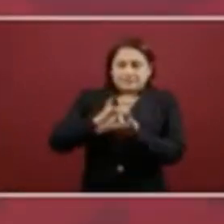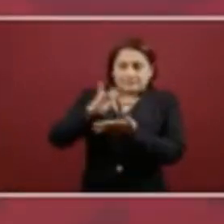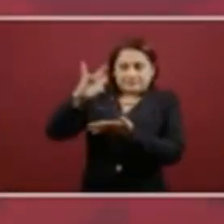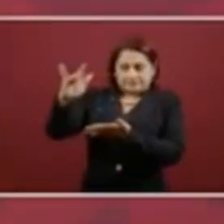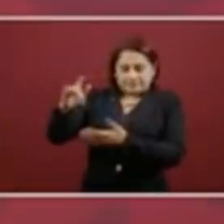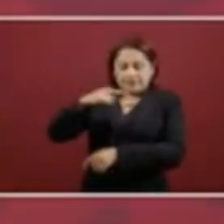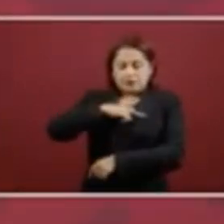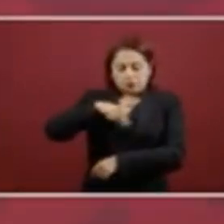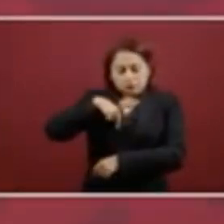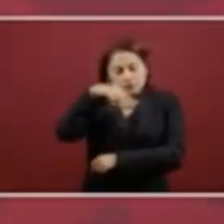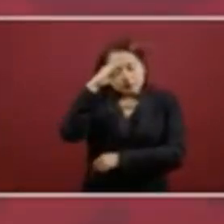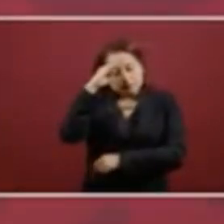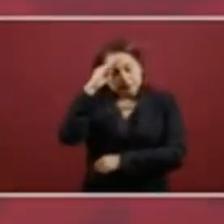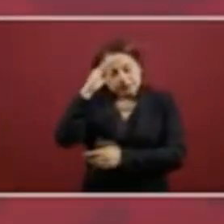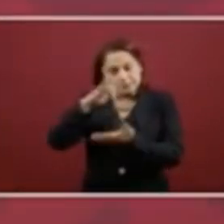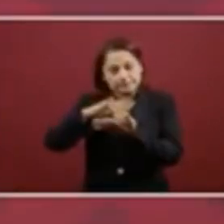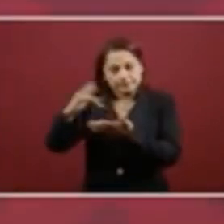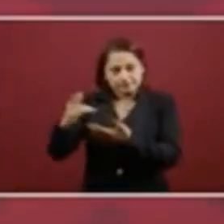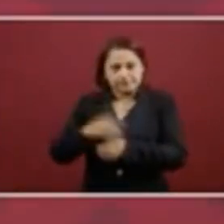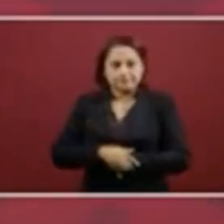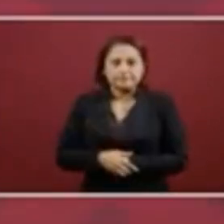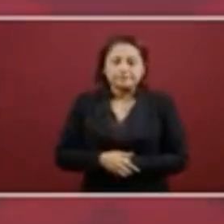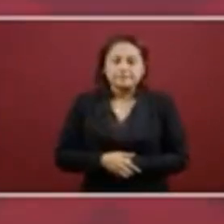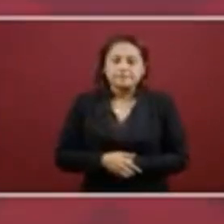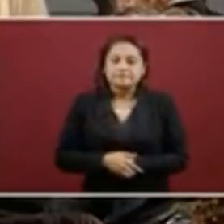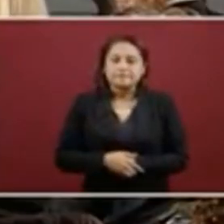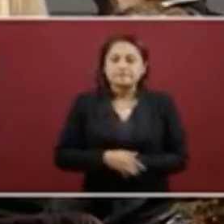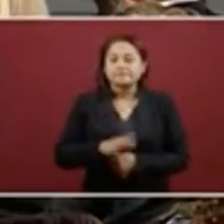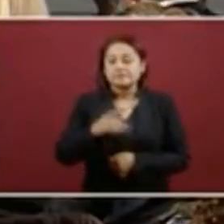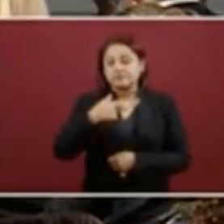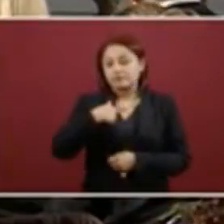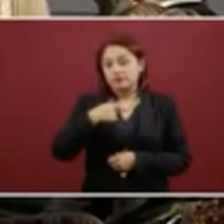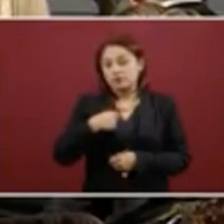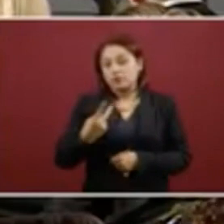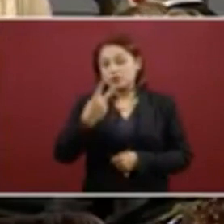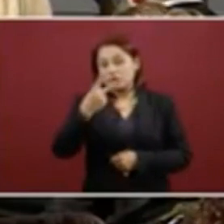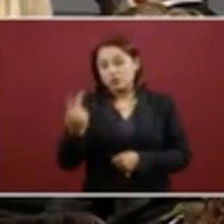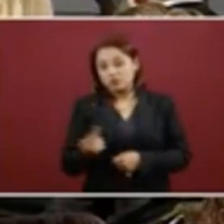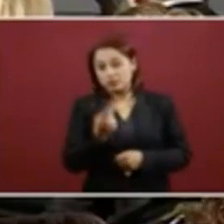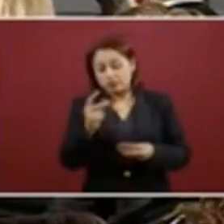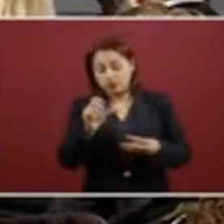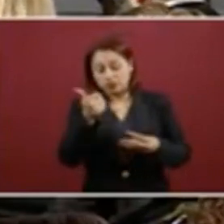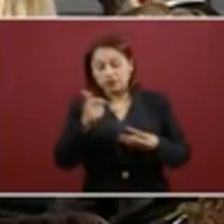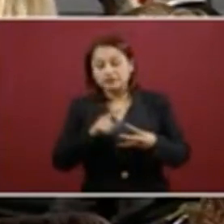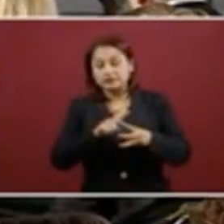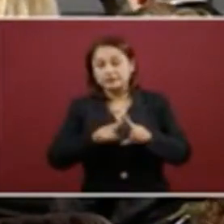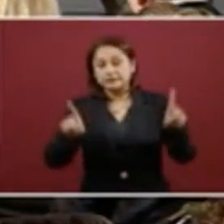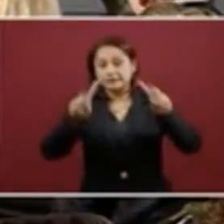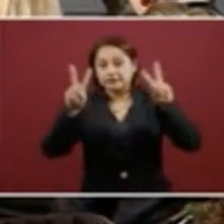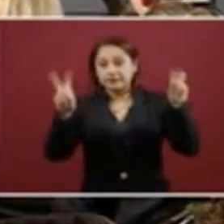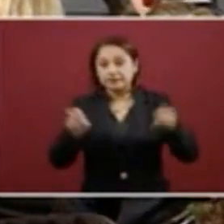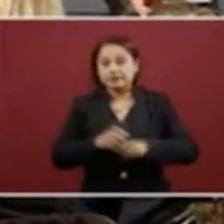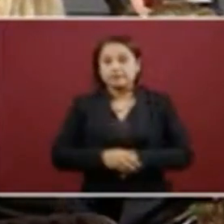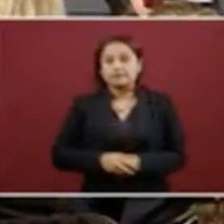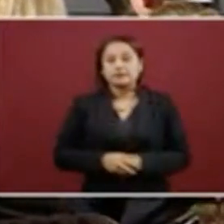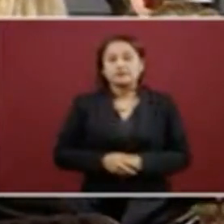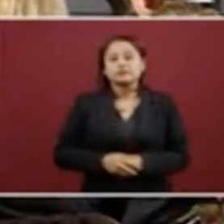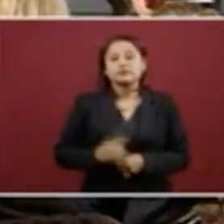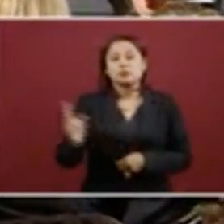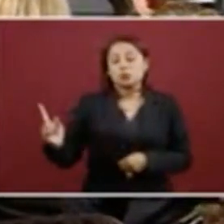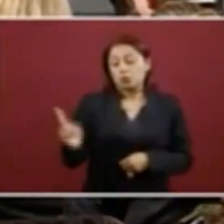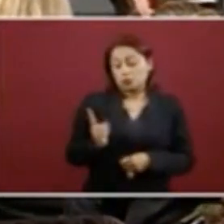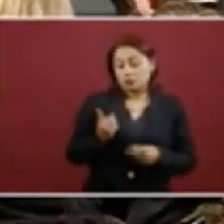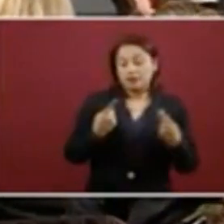aguas someras? ¿Qué van a hacer? ¿Ductos, terminales de almacenamiento? ¿Van a elevar el presupuesto